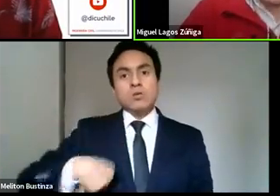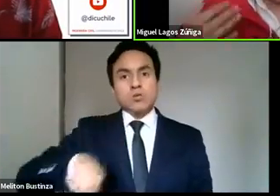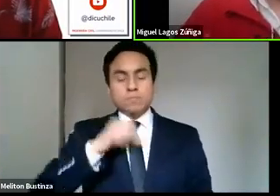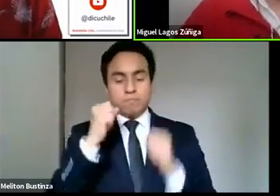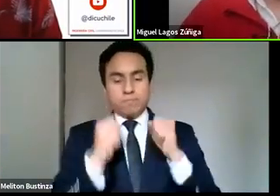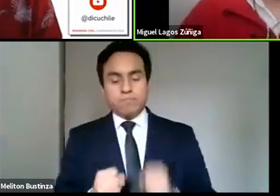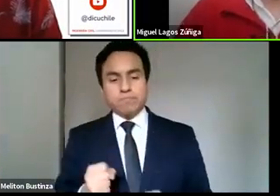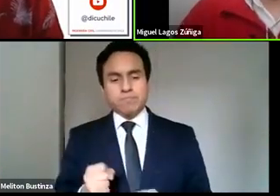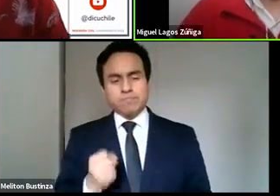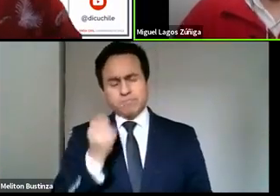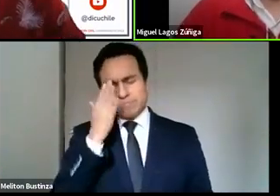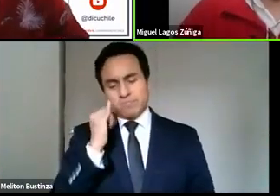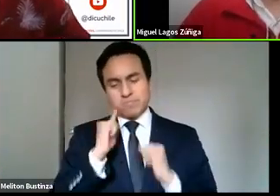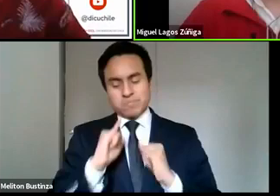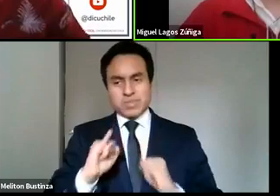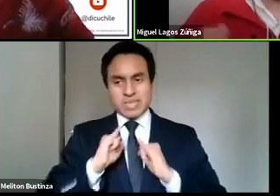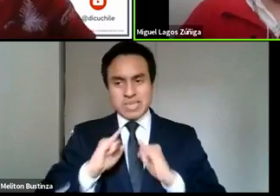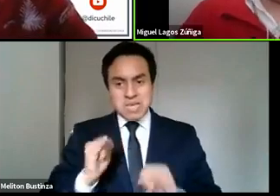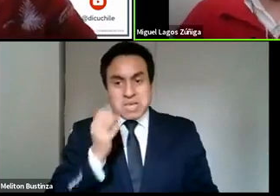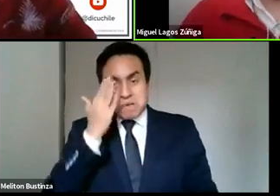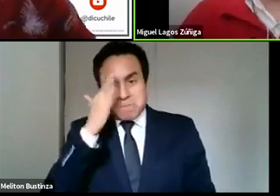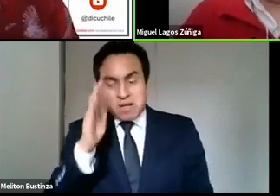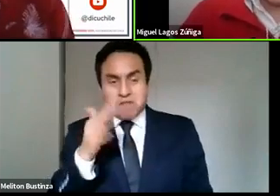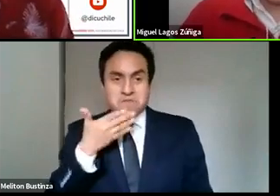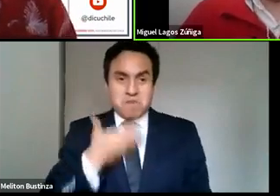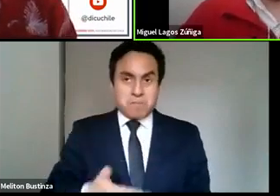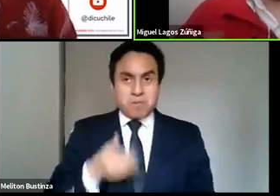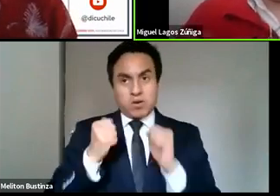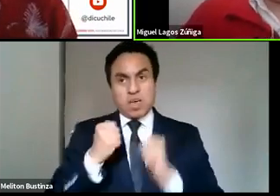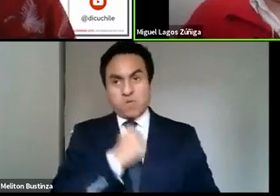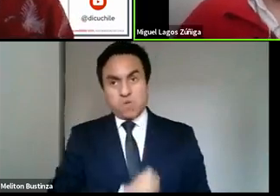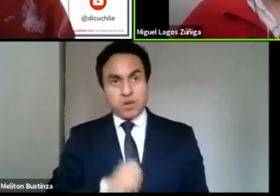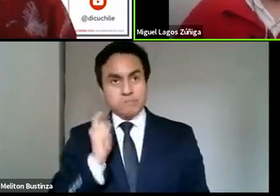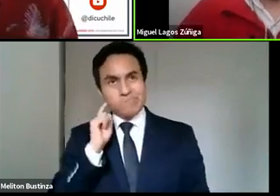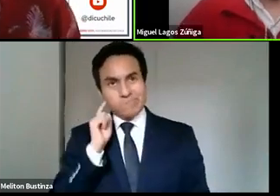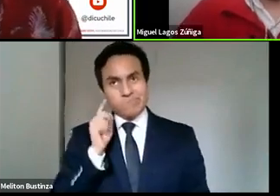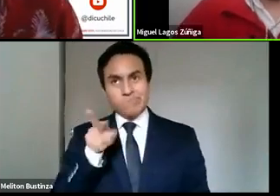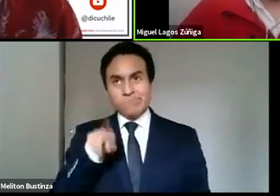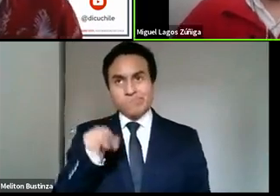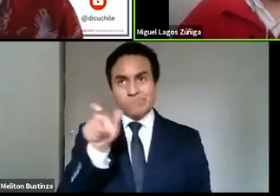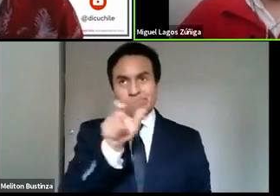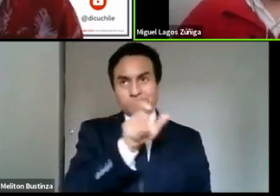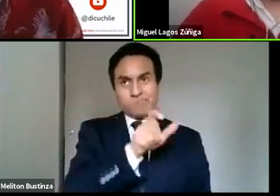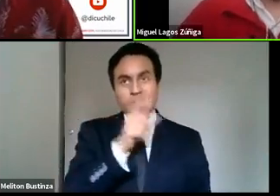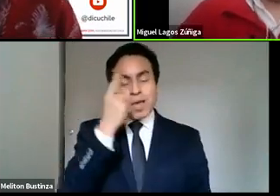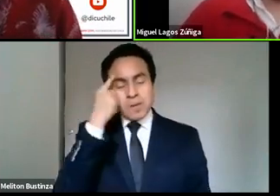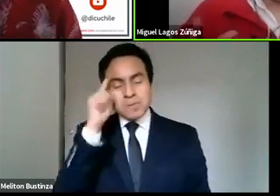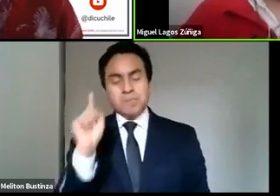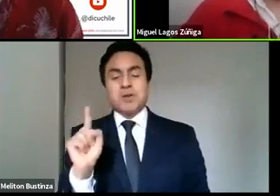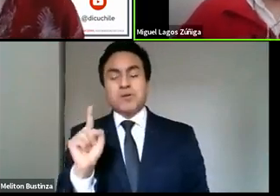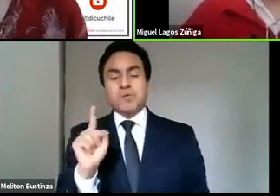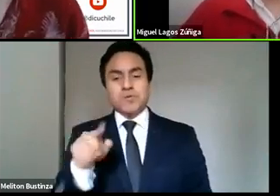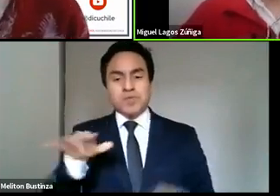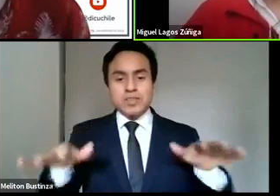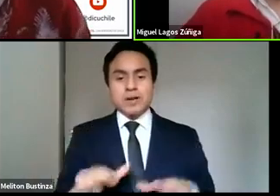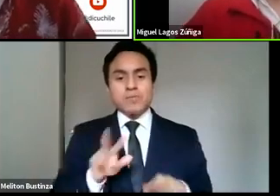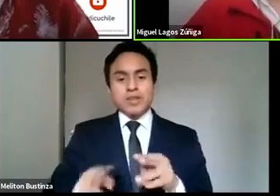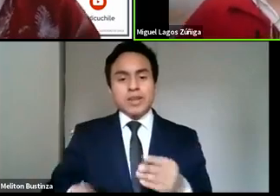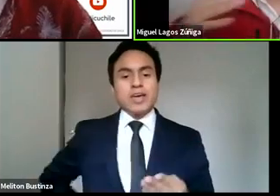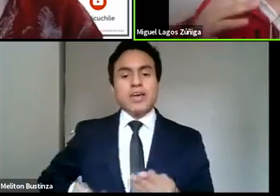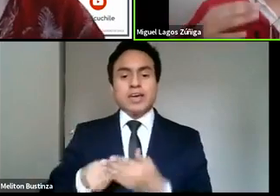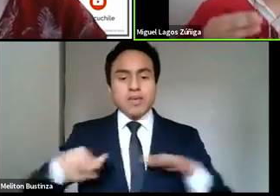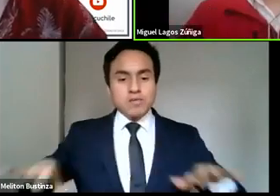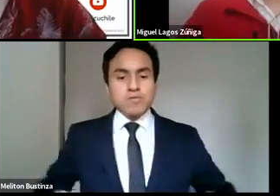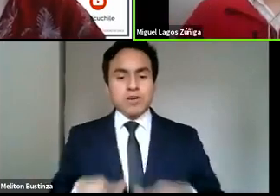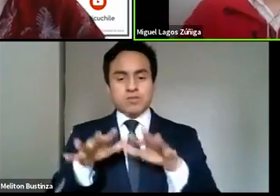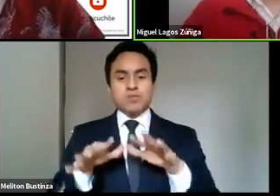ser pésimos comunicadores, ser fome, ser aburridos, hablar monótono, pero tratamos de hacer un esfuerzo para crear